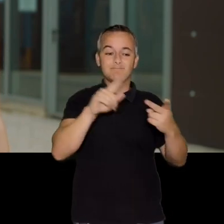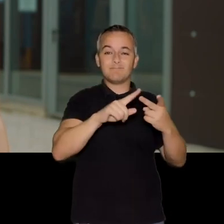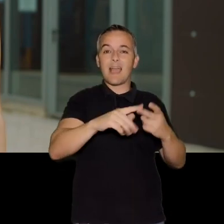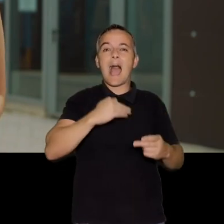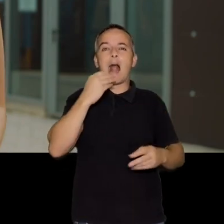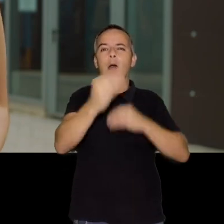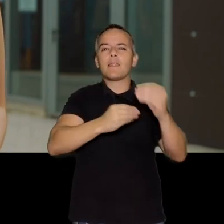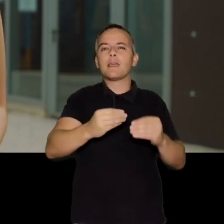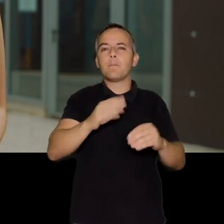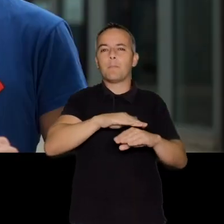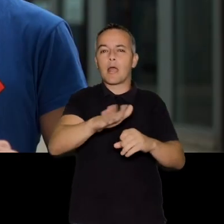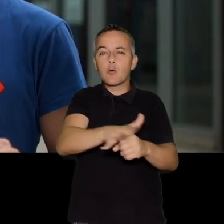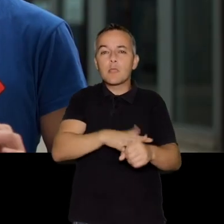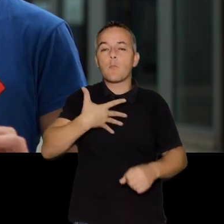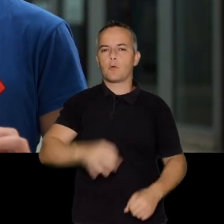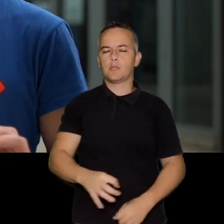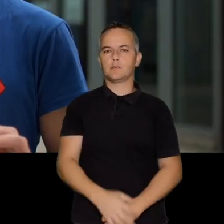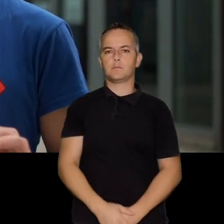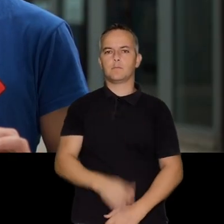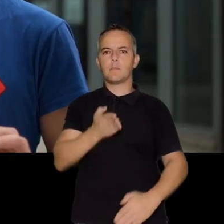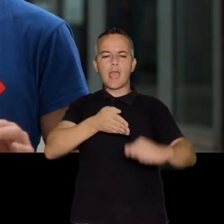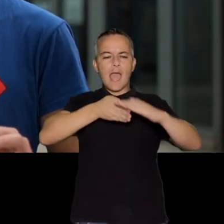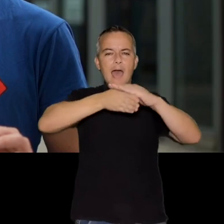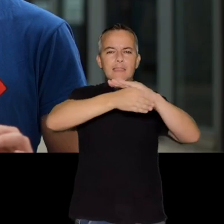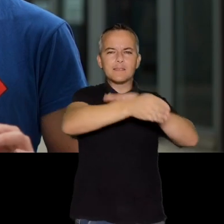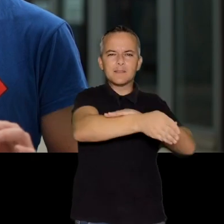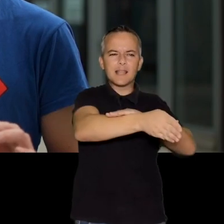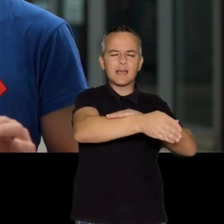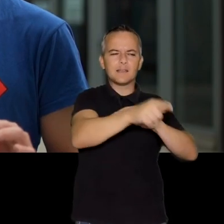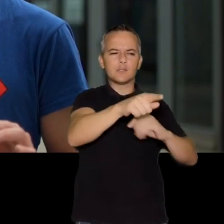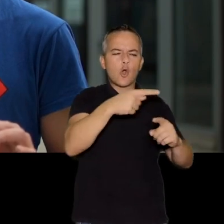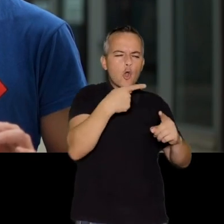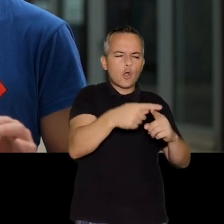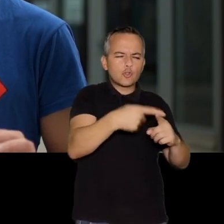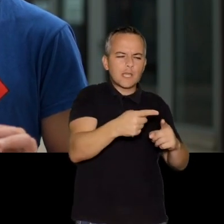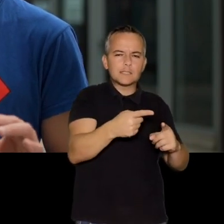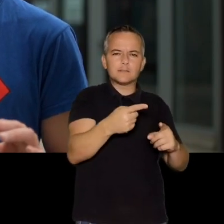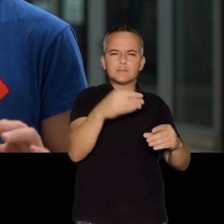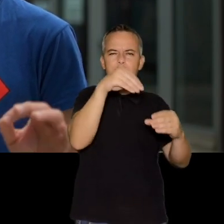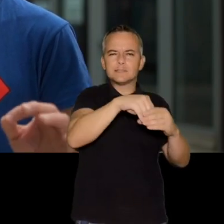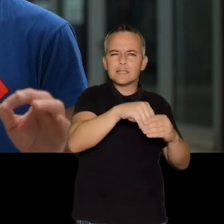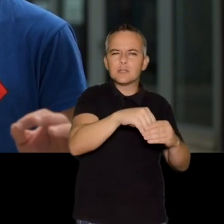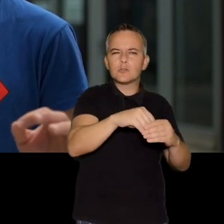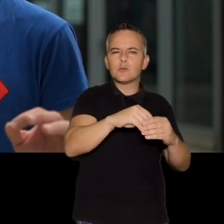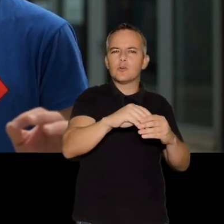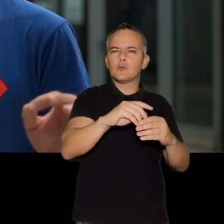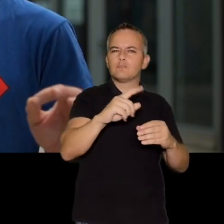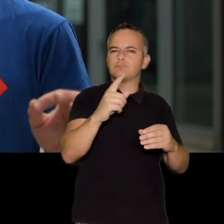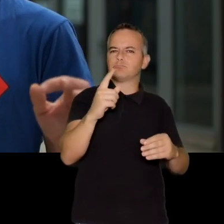darme cuenta de que se puede hacer algo al respecto. La accesibilidad, en verdad, no es una cuestión de elementos,